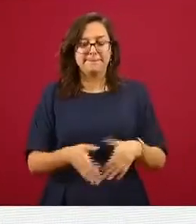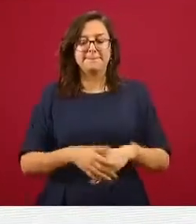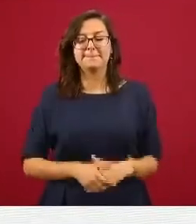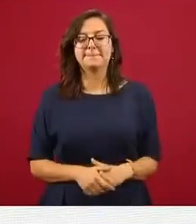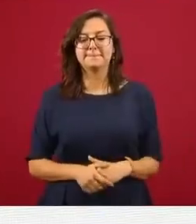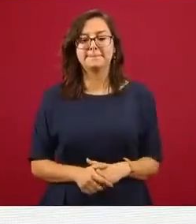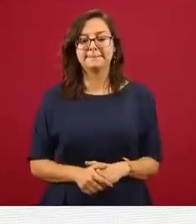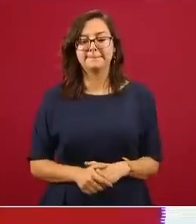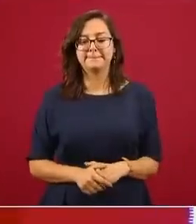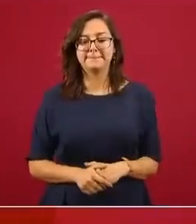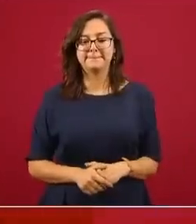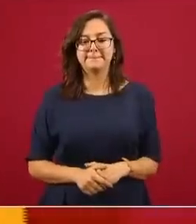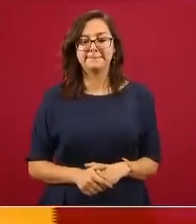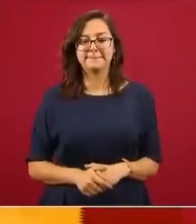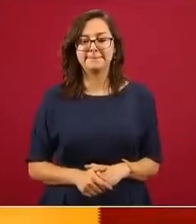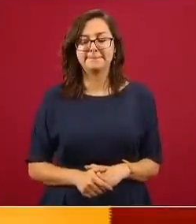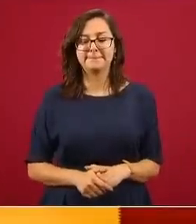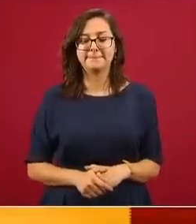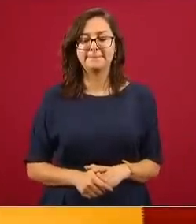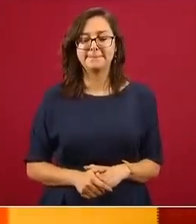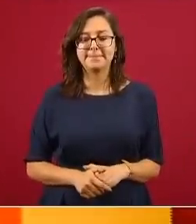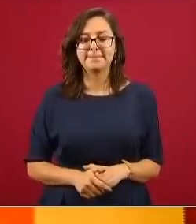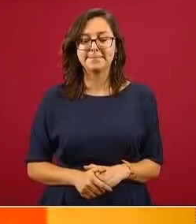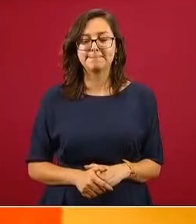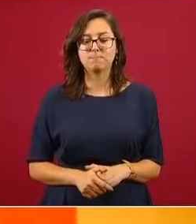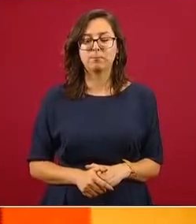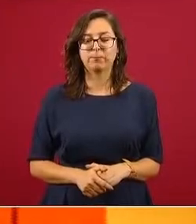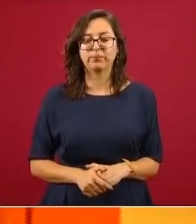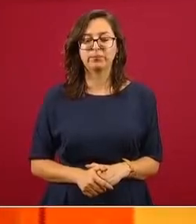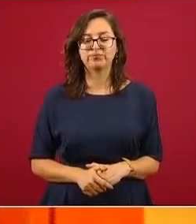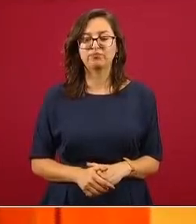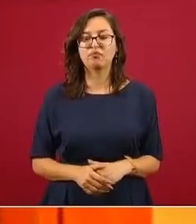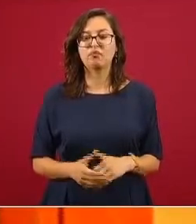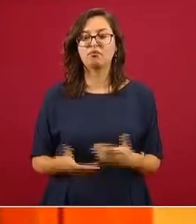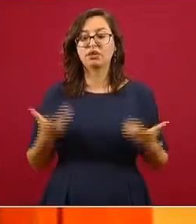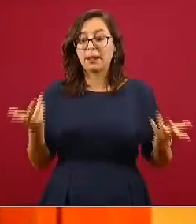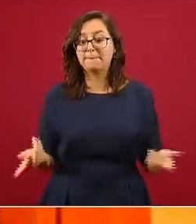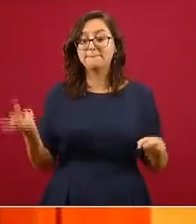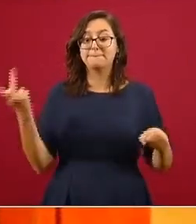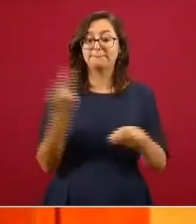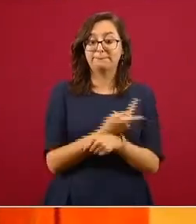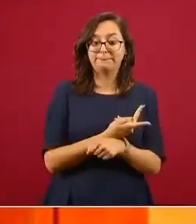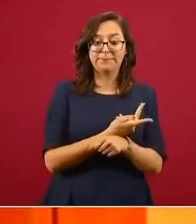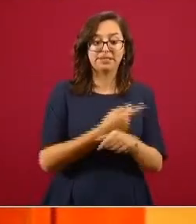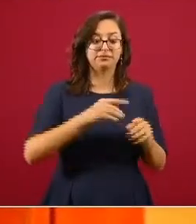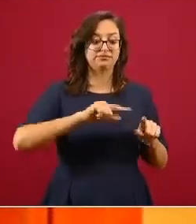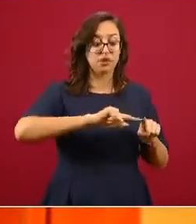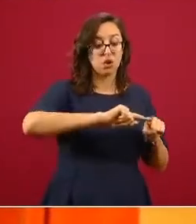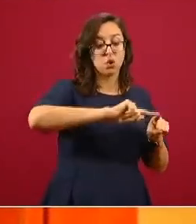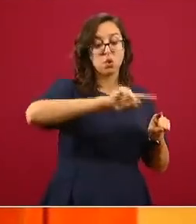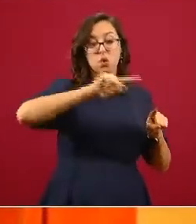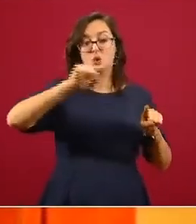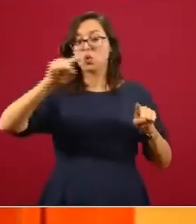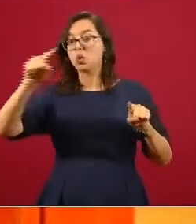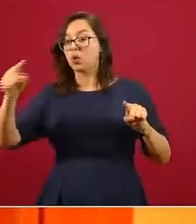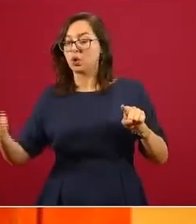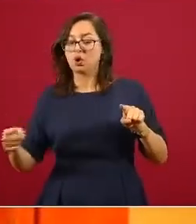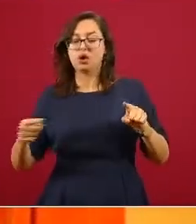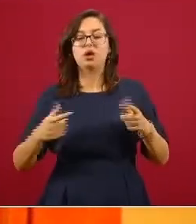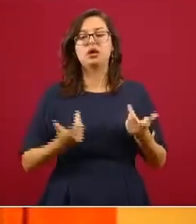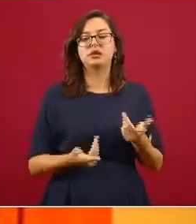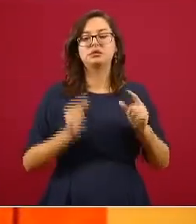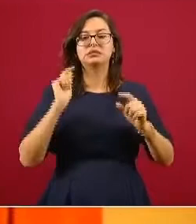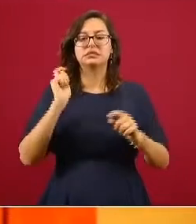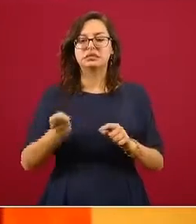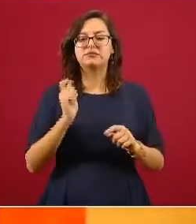diferencia, o una de las diferencias fundamentales entre lograr tener una curva plana, de crecimiento